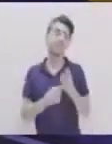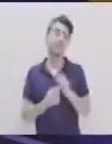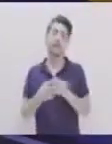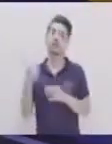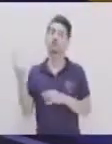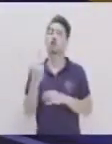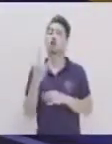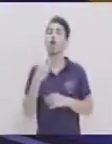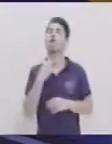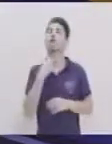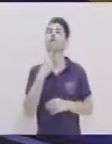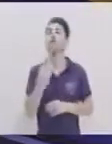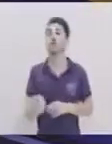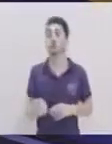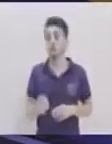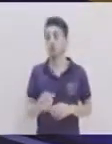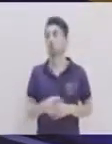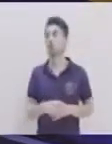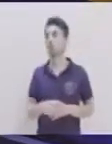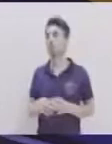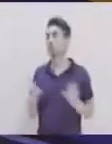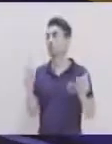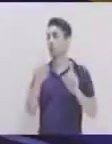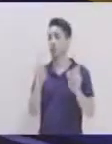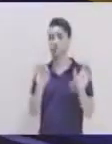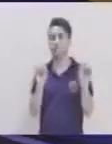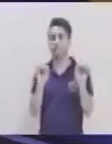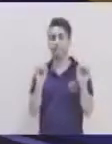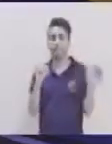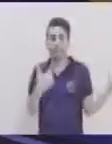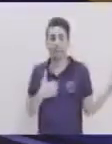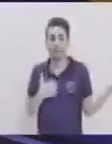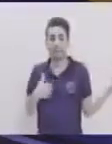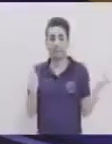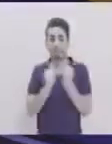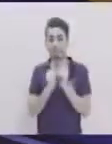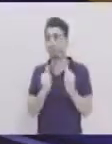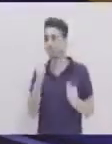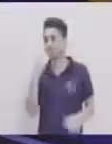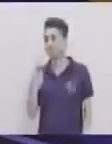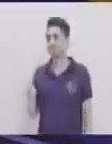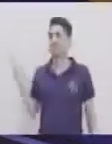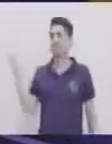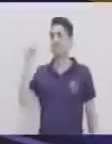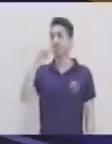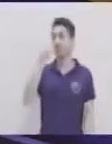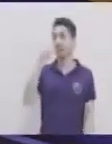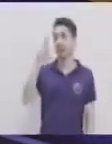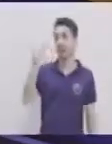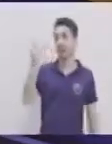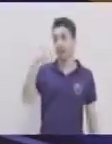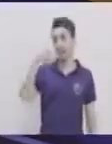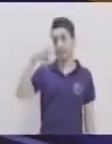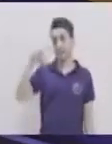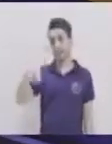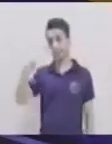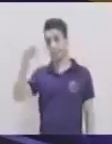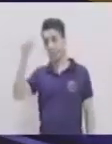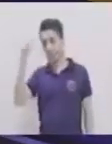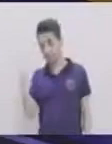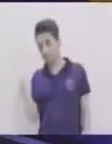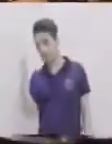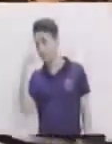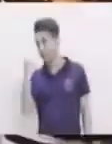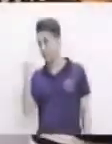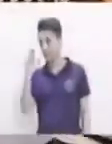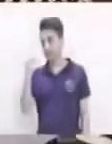solo la voz, cantar solo con la voz y no con un instrumento. Vamos a cantarla otra vez. Zarrasponda,